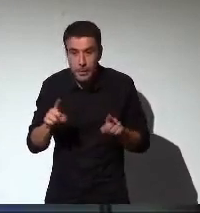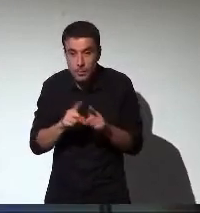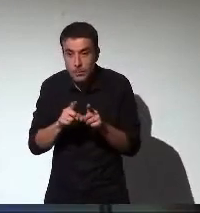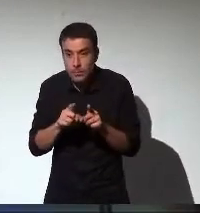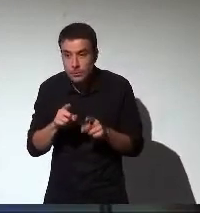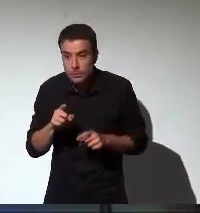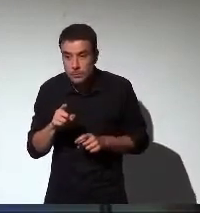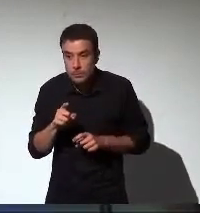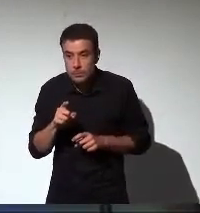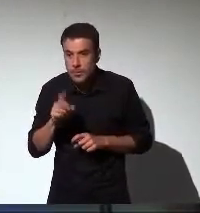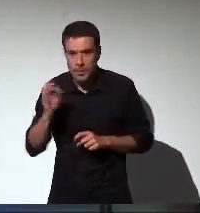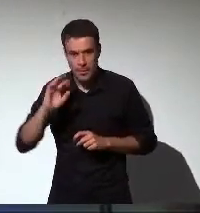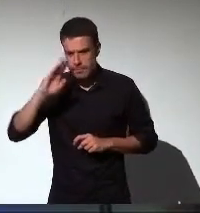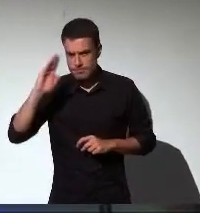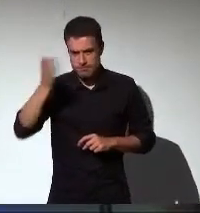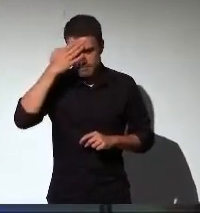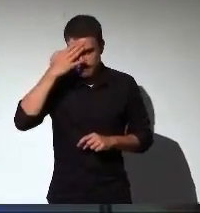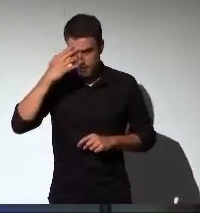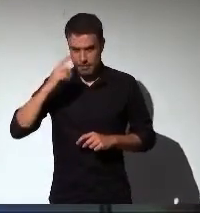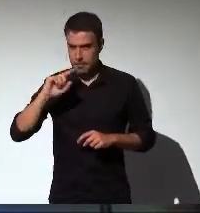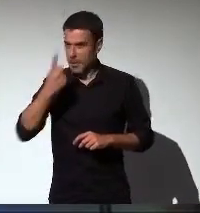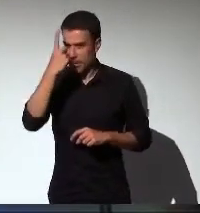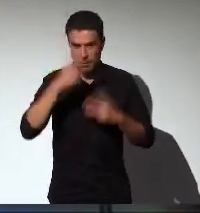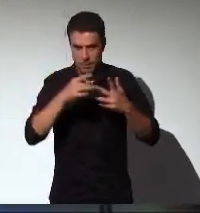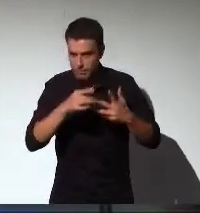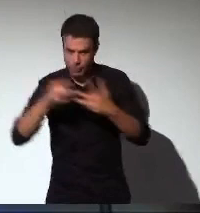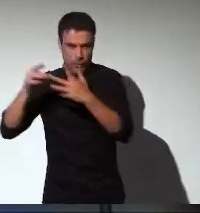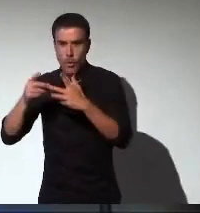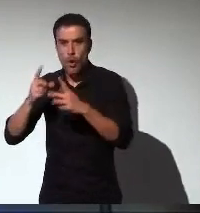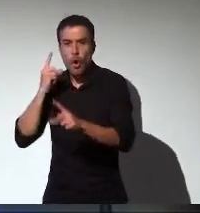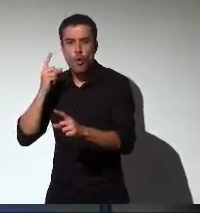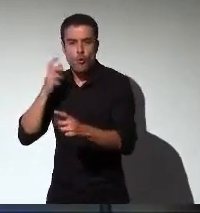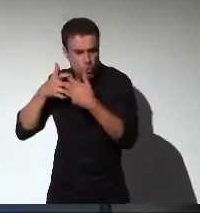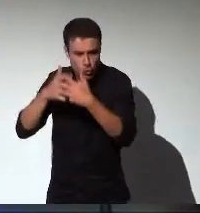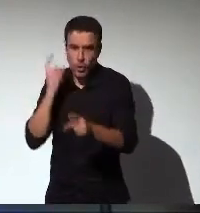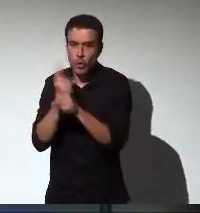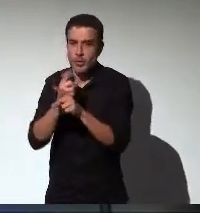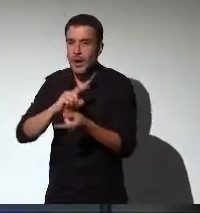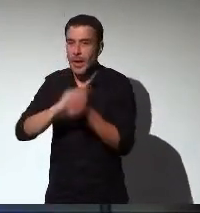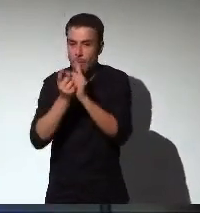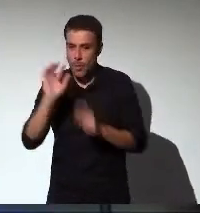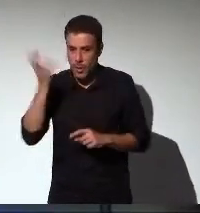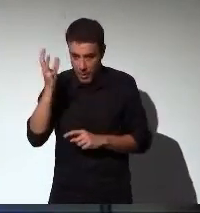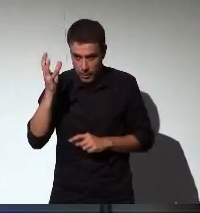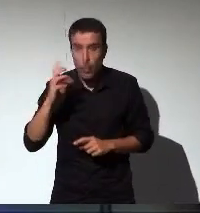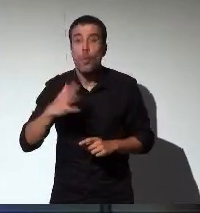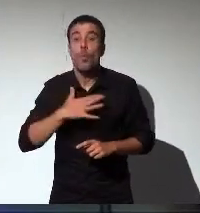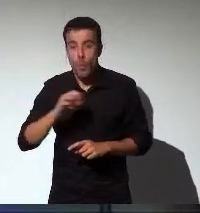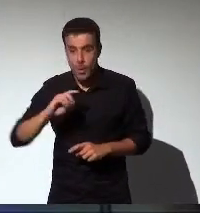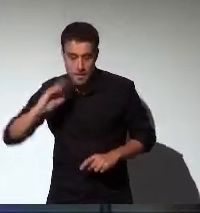ese pelotón, de ese ejército que está luchando contra el cambio climático. Y somos los primeros que podemos caer.